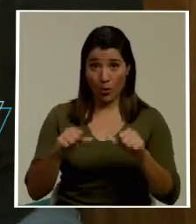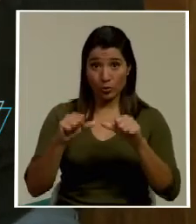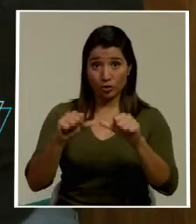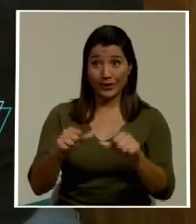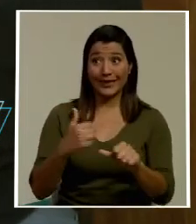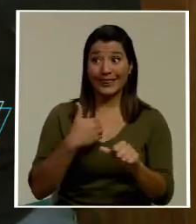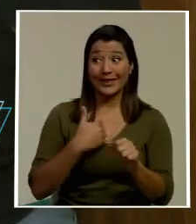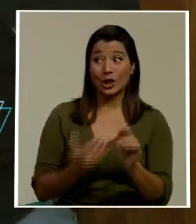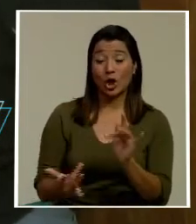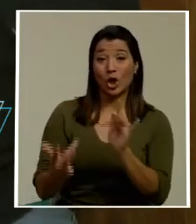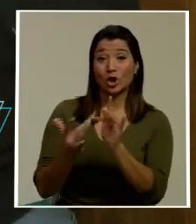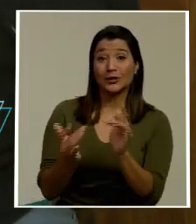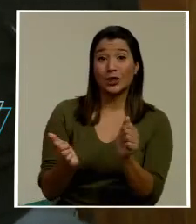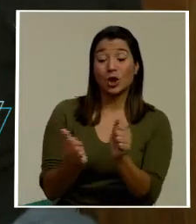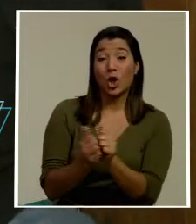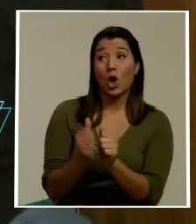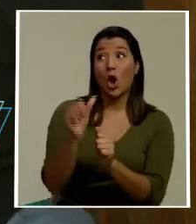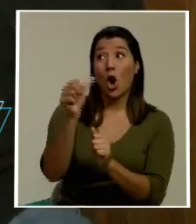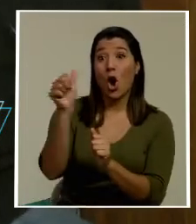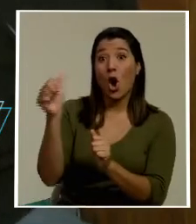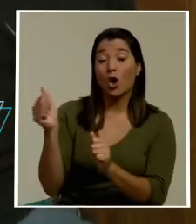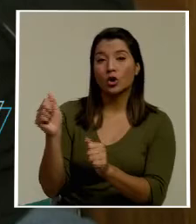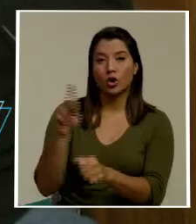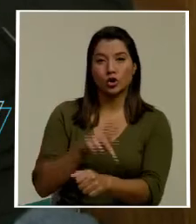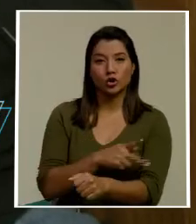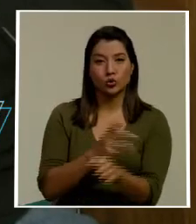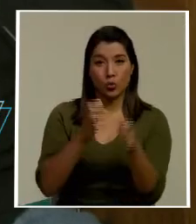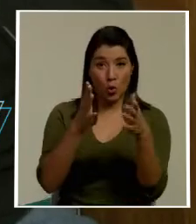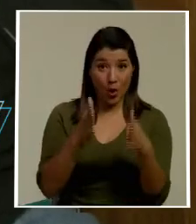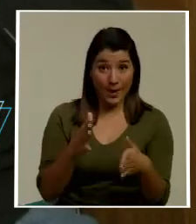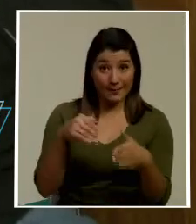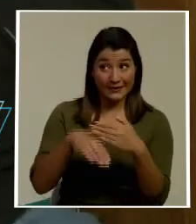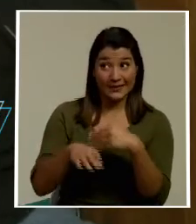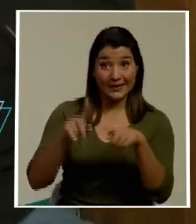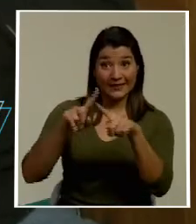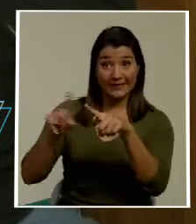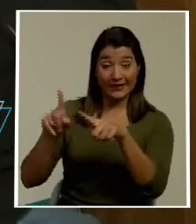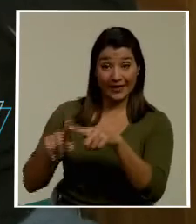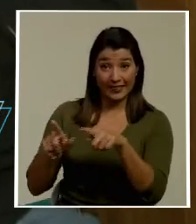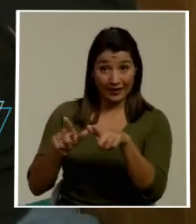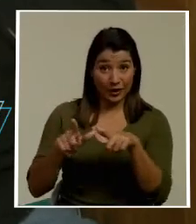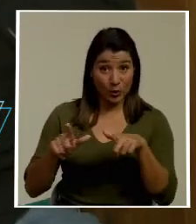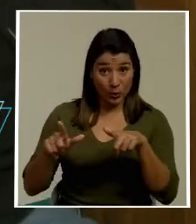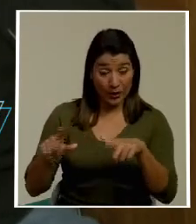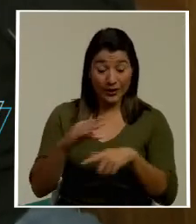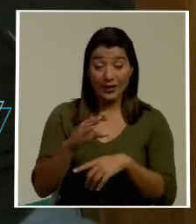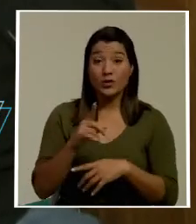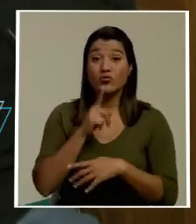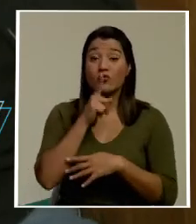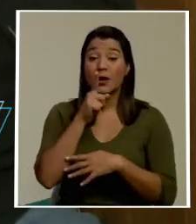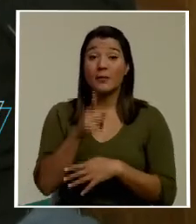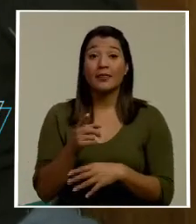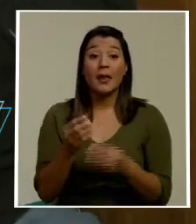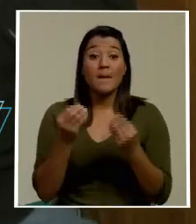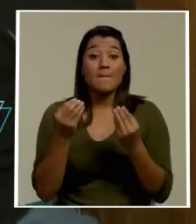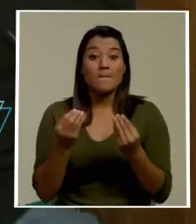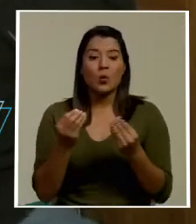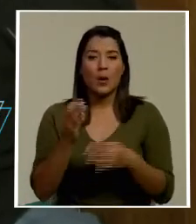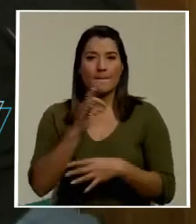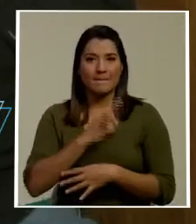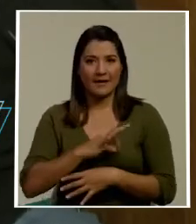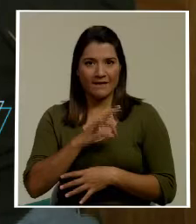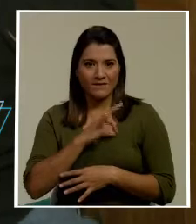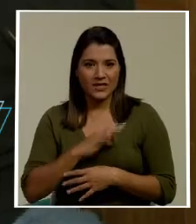otros poetas de diferentes latitudes y ha sido muy beneficioso,